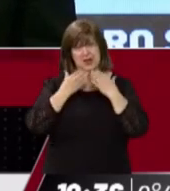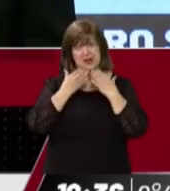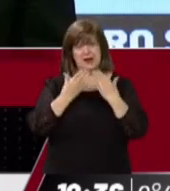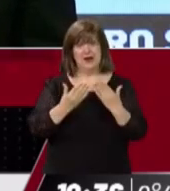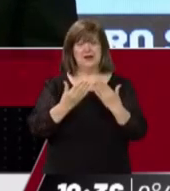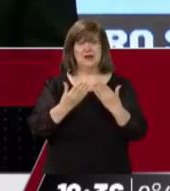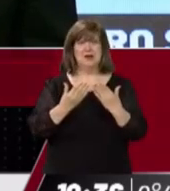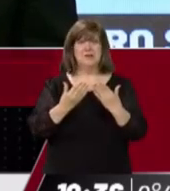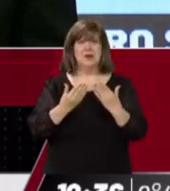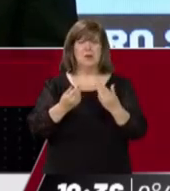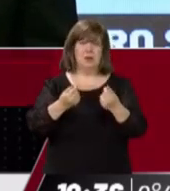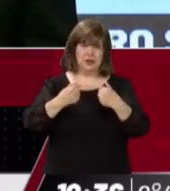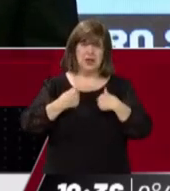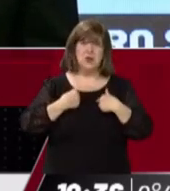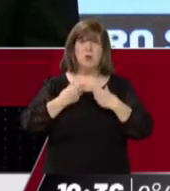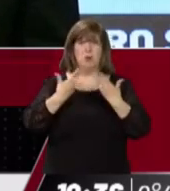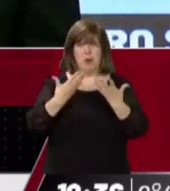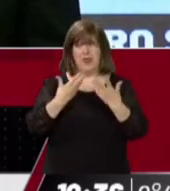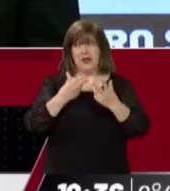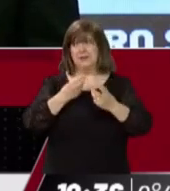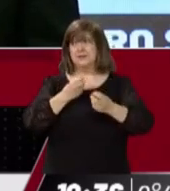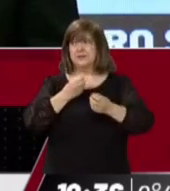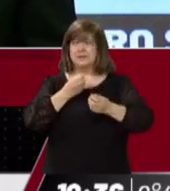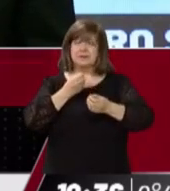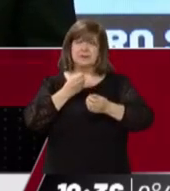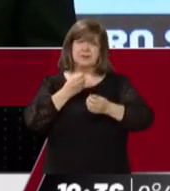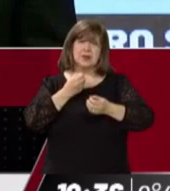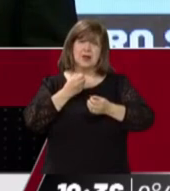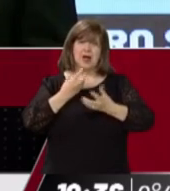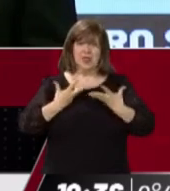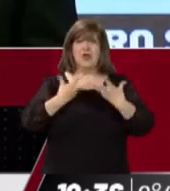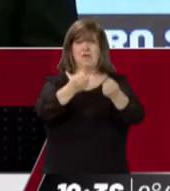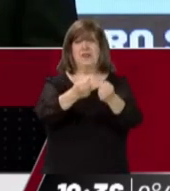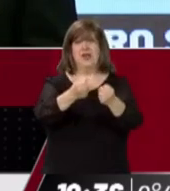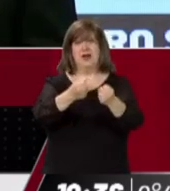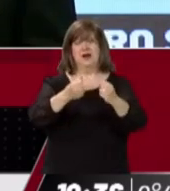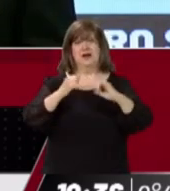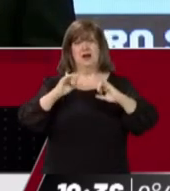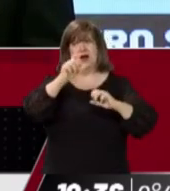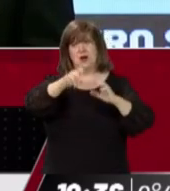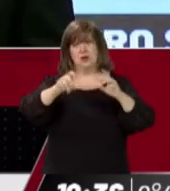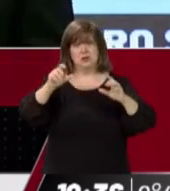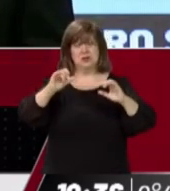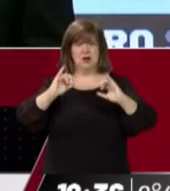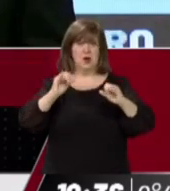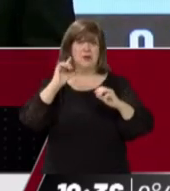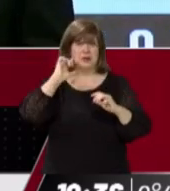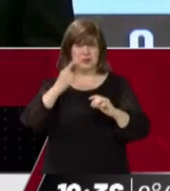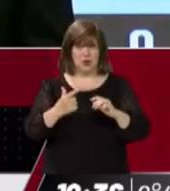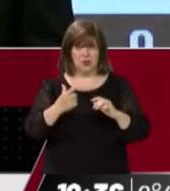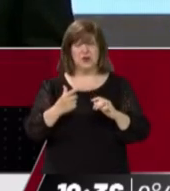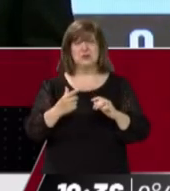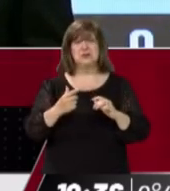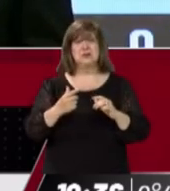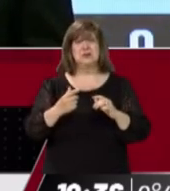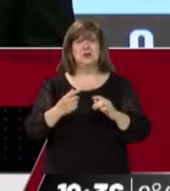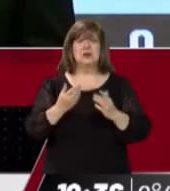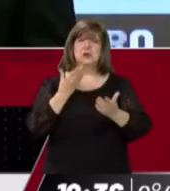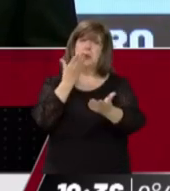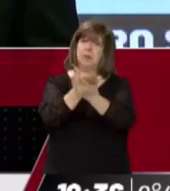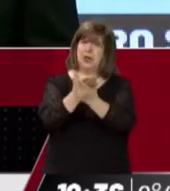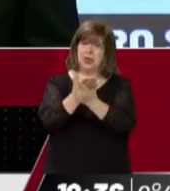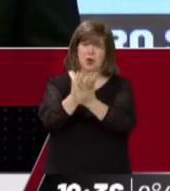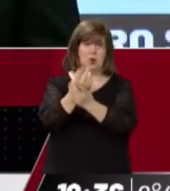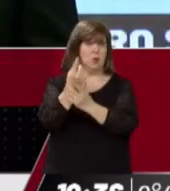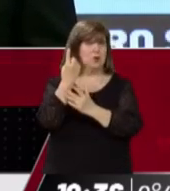por darme a mí también la oportunidad de poder defender a los chicos y pedir solamente un solo pedido